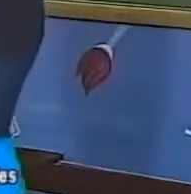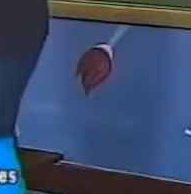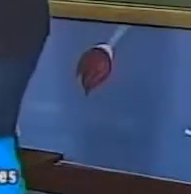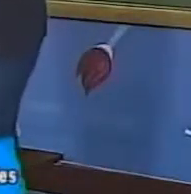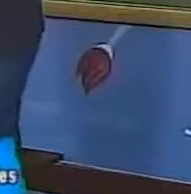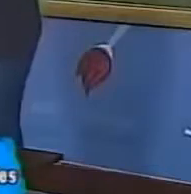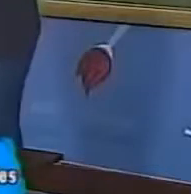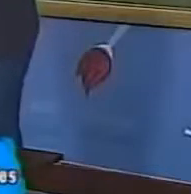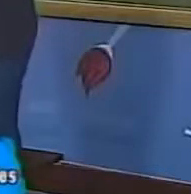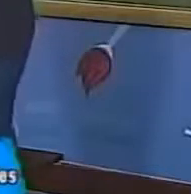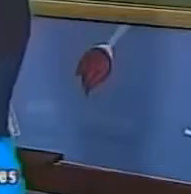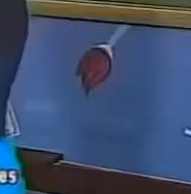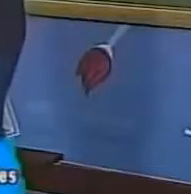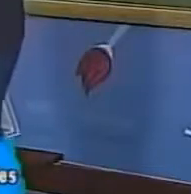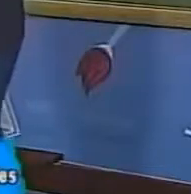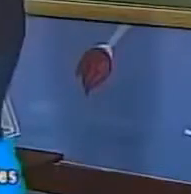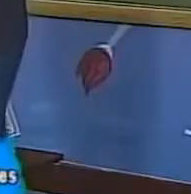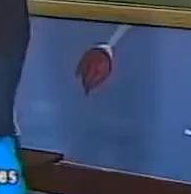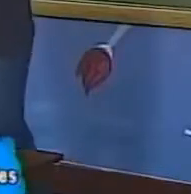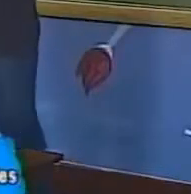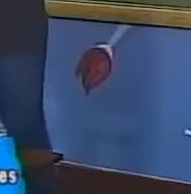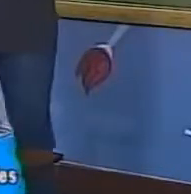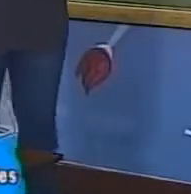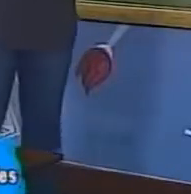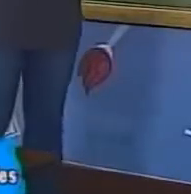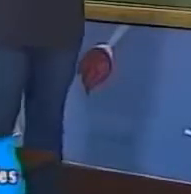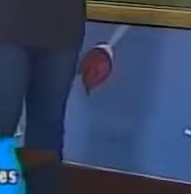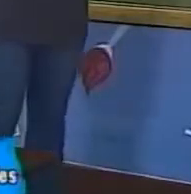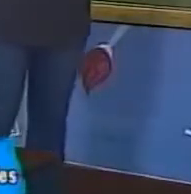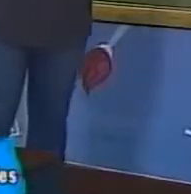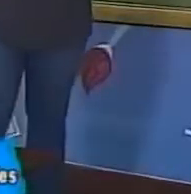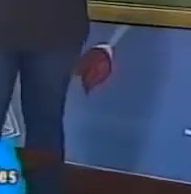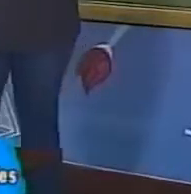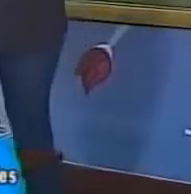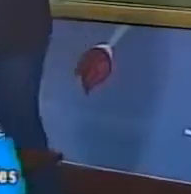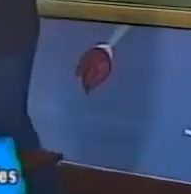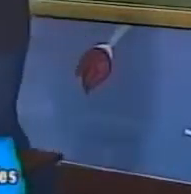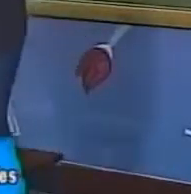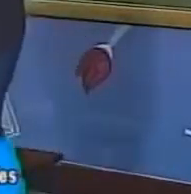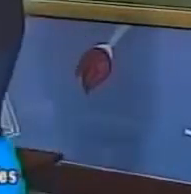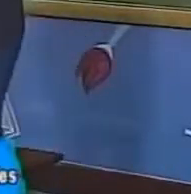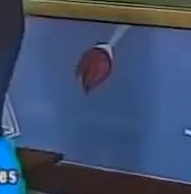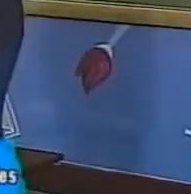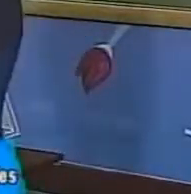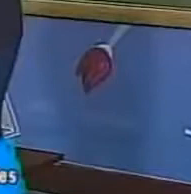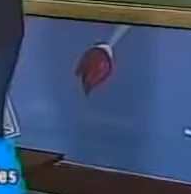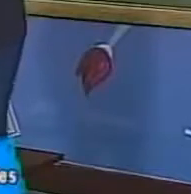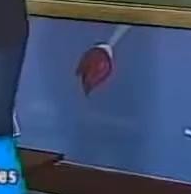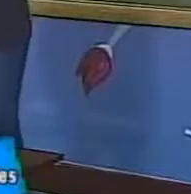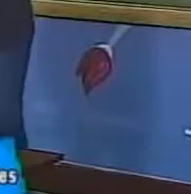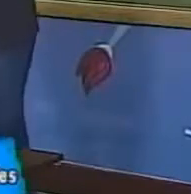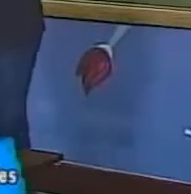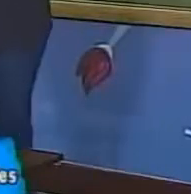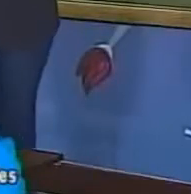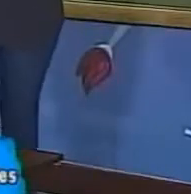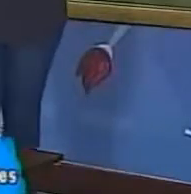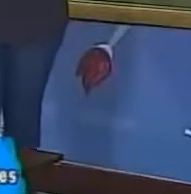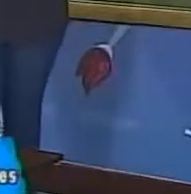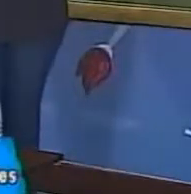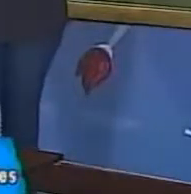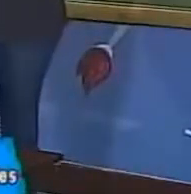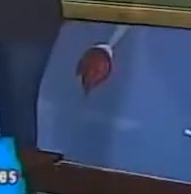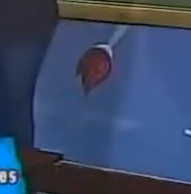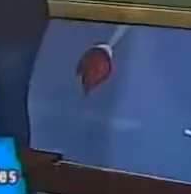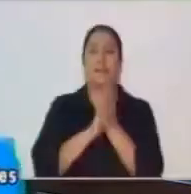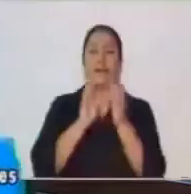zapatee 3 veces. ¿Qué significa? Estás llevando un patrón. Hagamos la prueba con la música. Y eso es un ritmo.